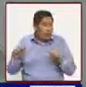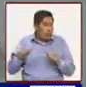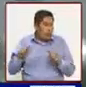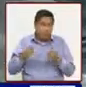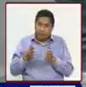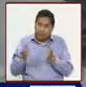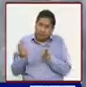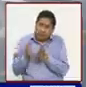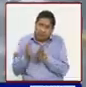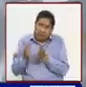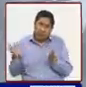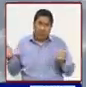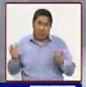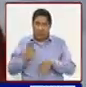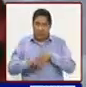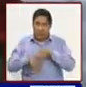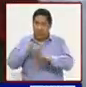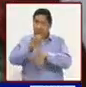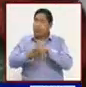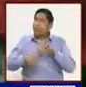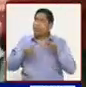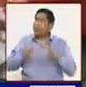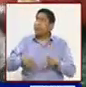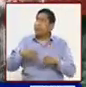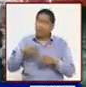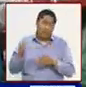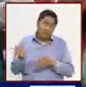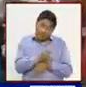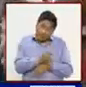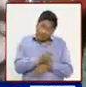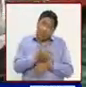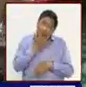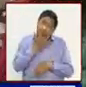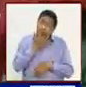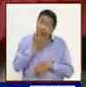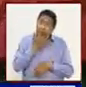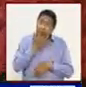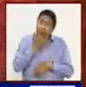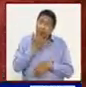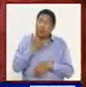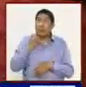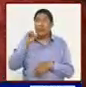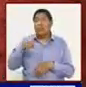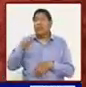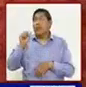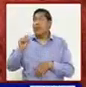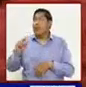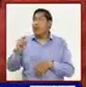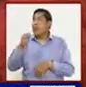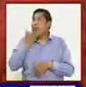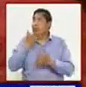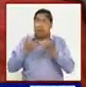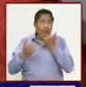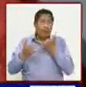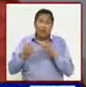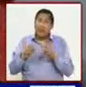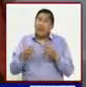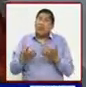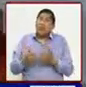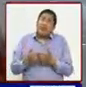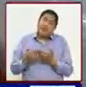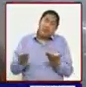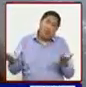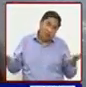el espacio que ocupa hace que la gente también tenga que bajar a la calzada? Sí, un poco sí para mí, pero no hay